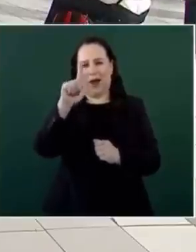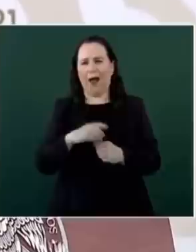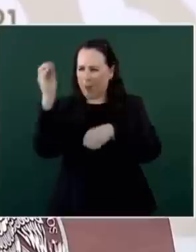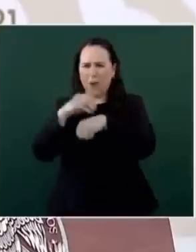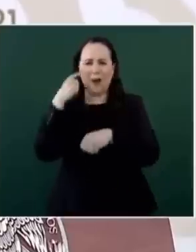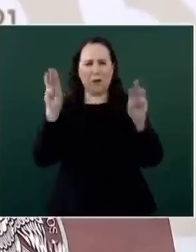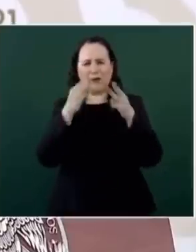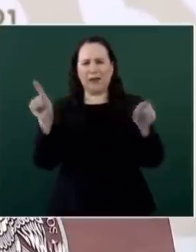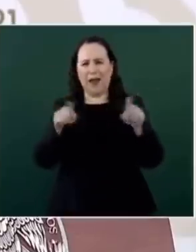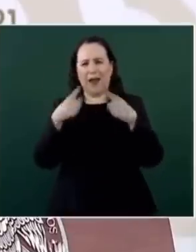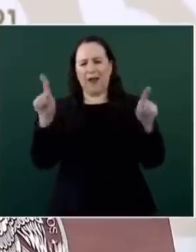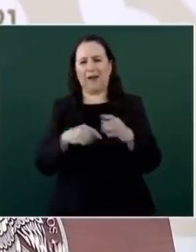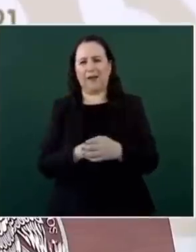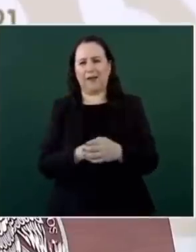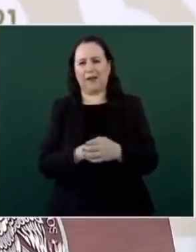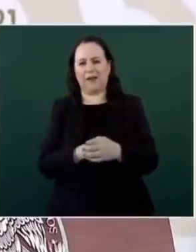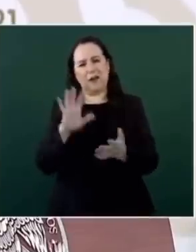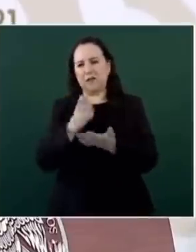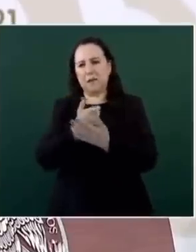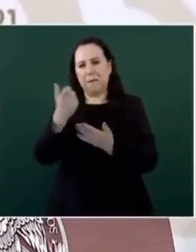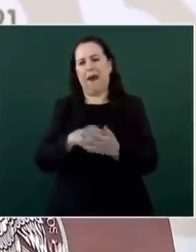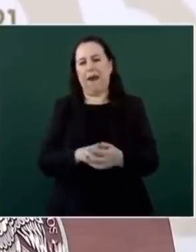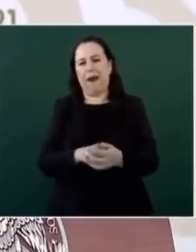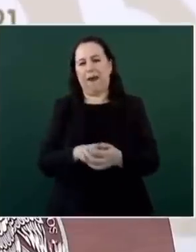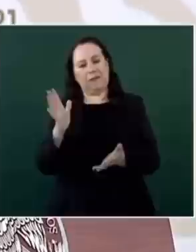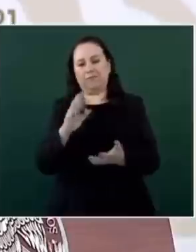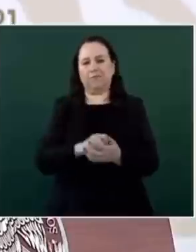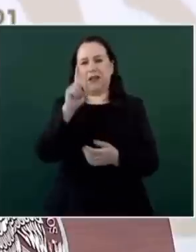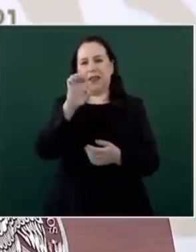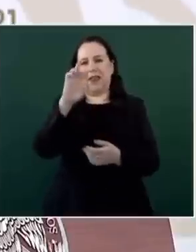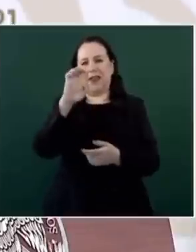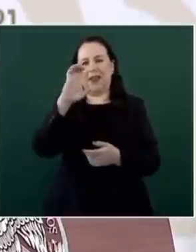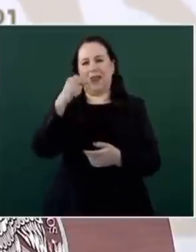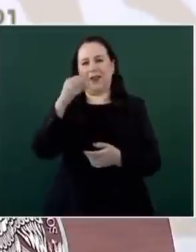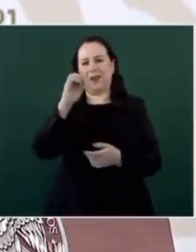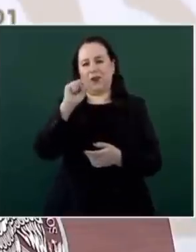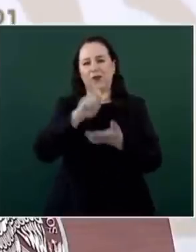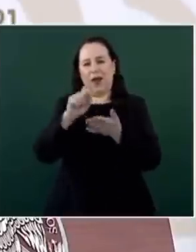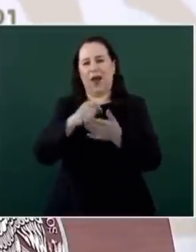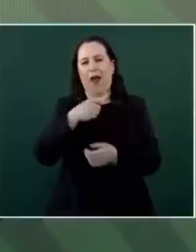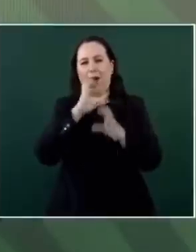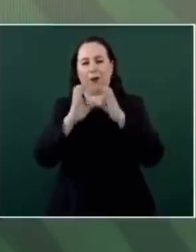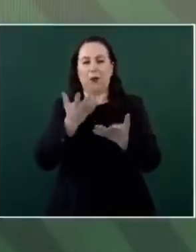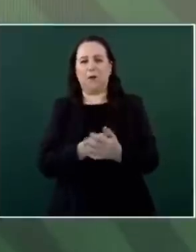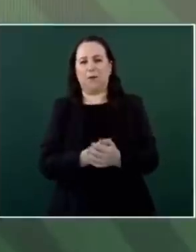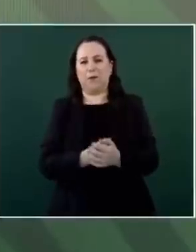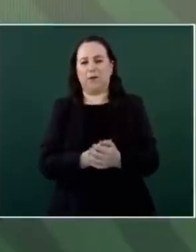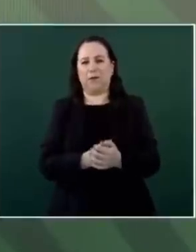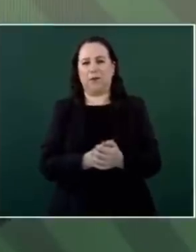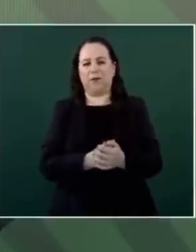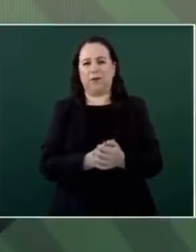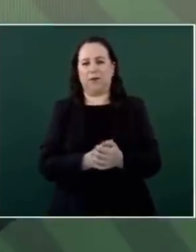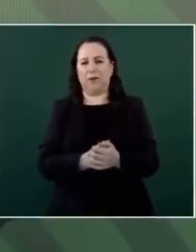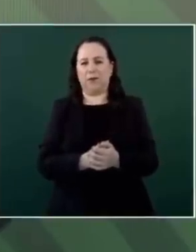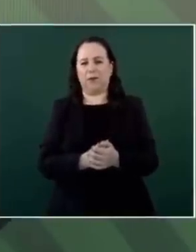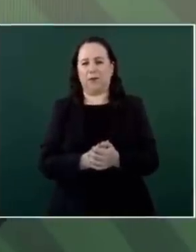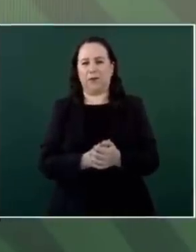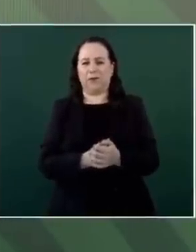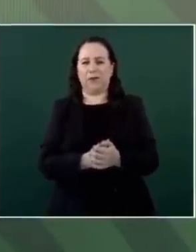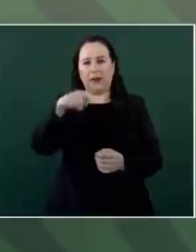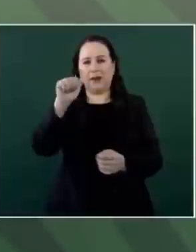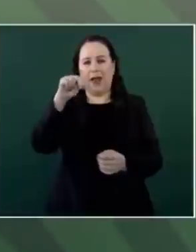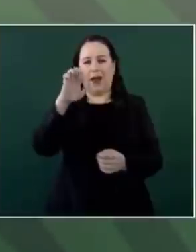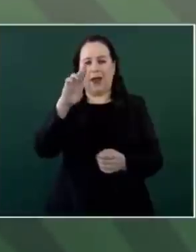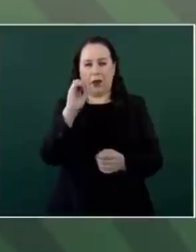Y comprometemos a pagar los derechos de autor, por usarla, para recordarlo, y también para mandar un mensaje a los dueños de los medios de